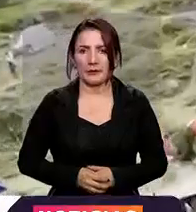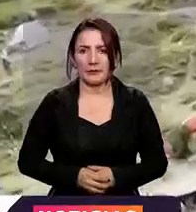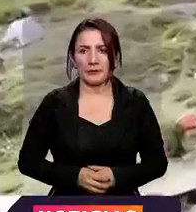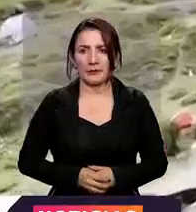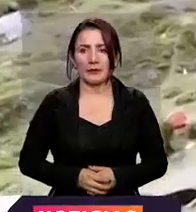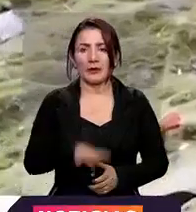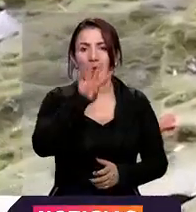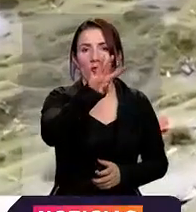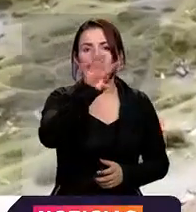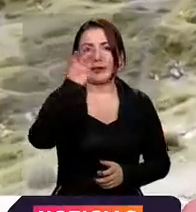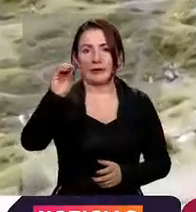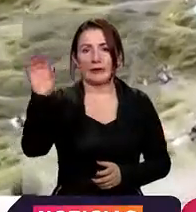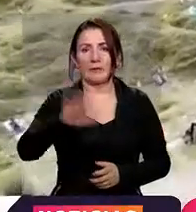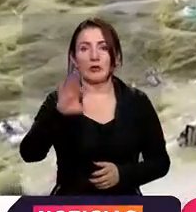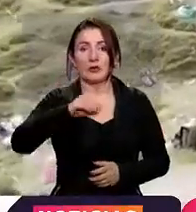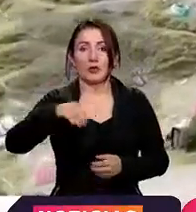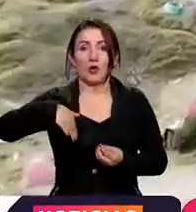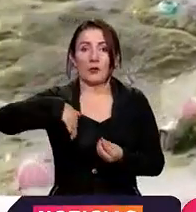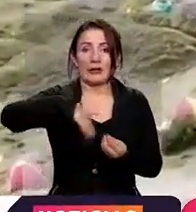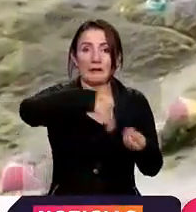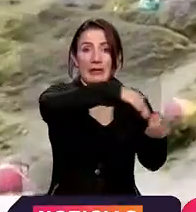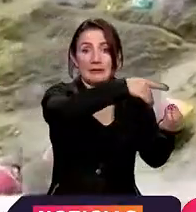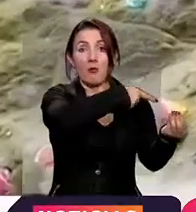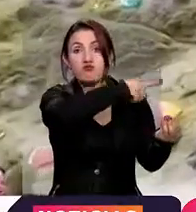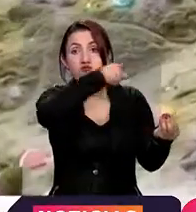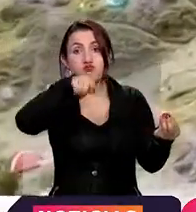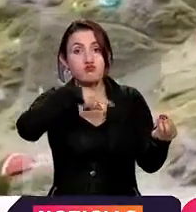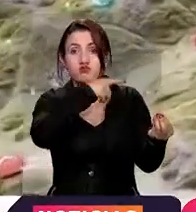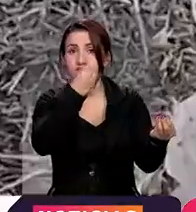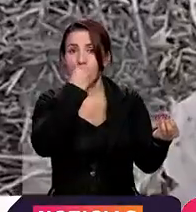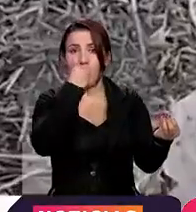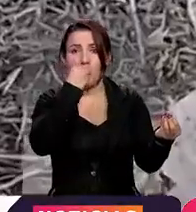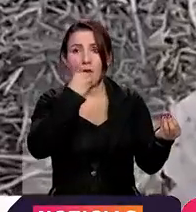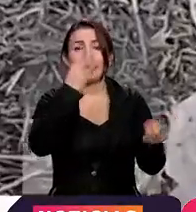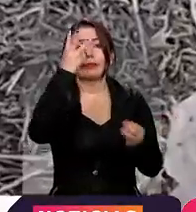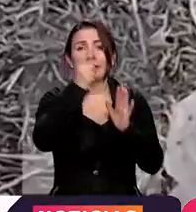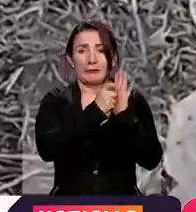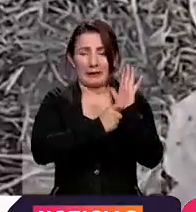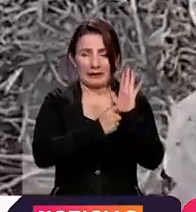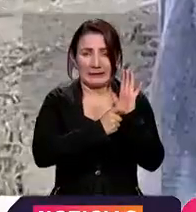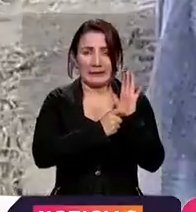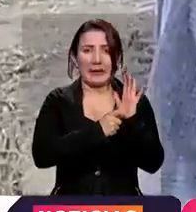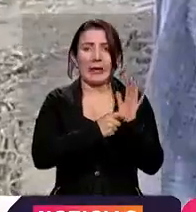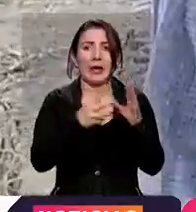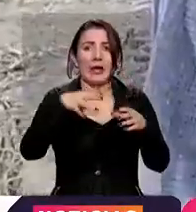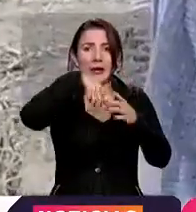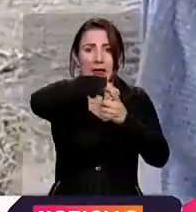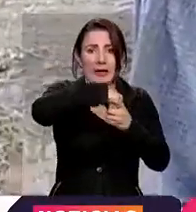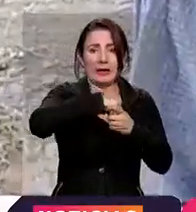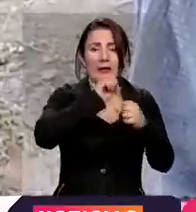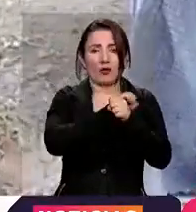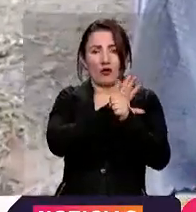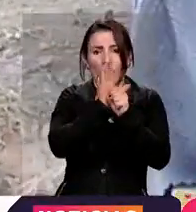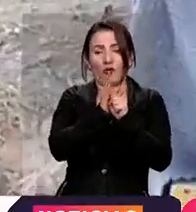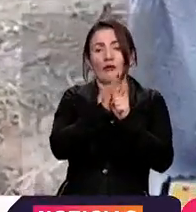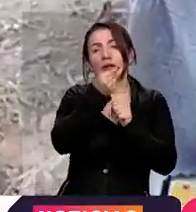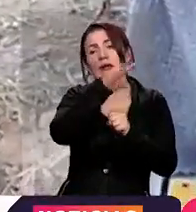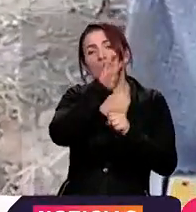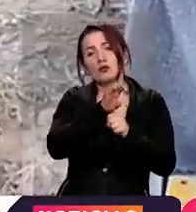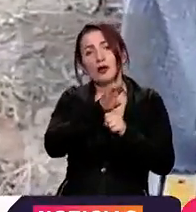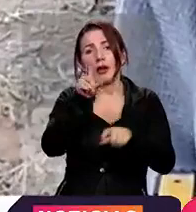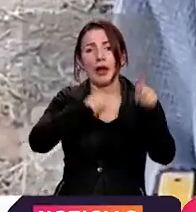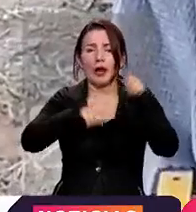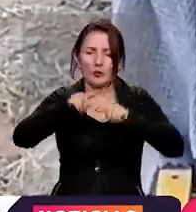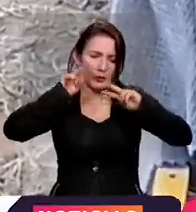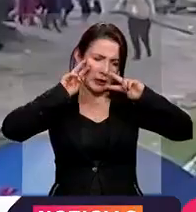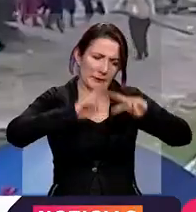El 40% de los desplazados del país no consumió alimento alguno tres veces al día durante el aislamiento por la pandemia del COVID-19, según